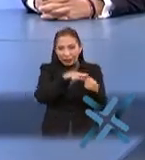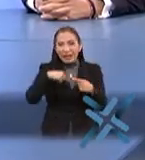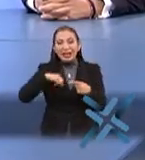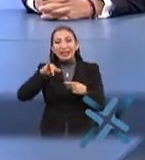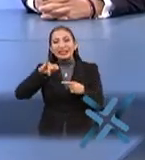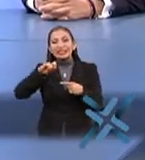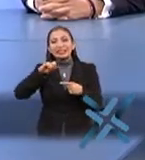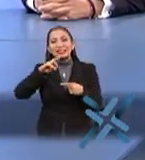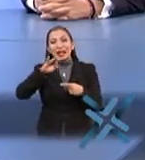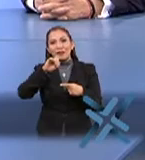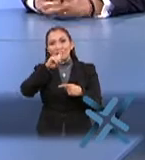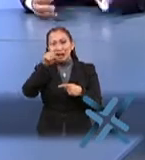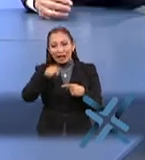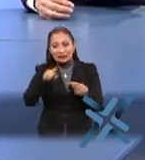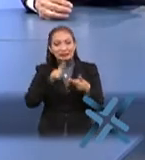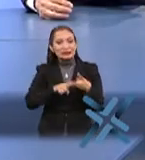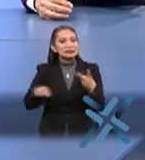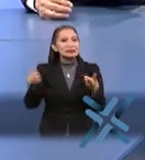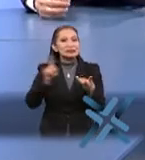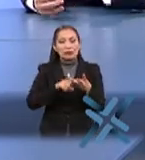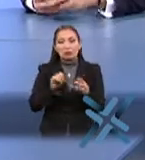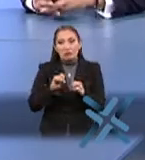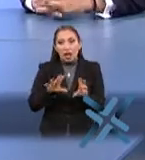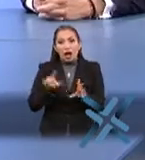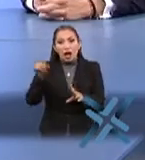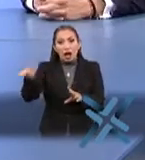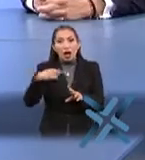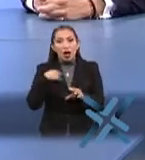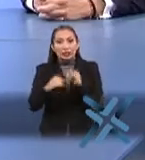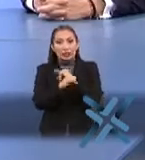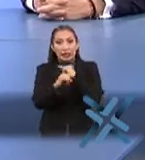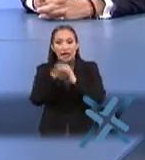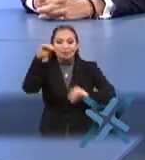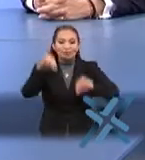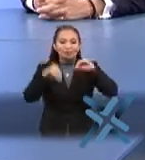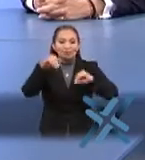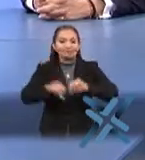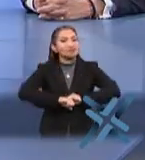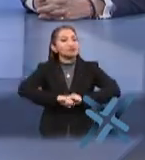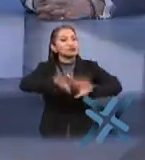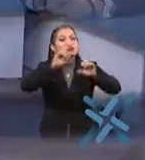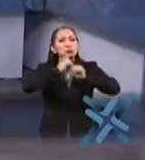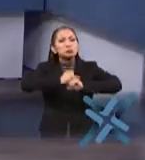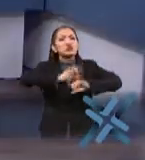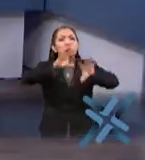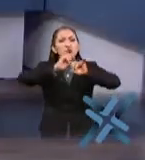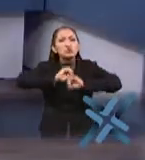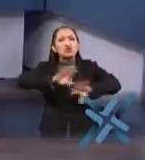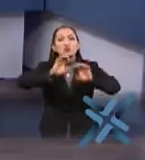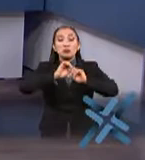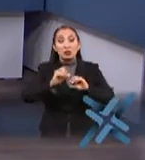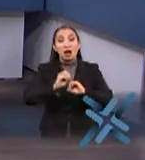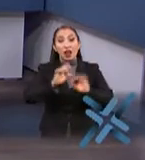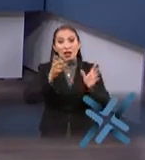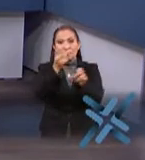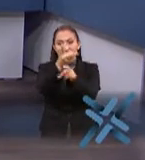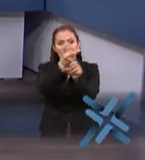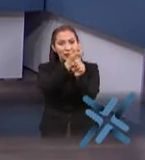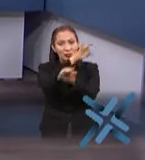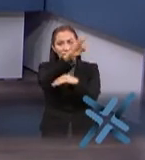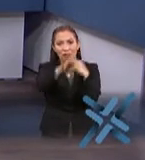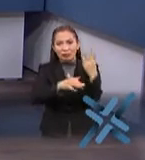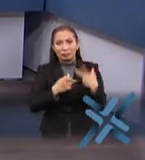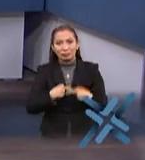de la plataforma como Interfaz y por supuesto la página web, estaremos difundiendo y por supuesto es una invitación a todo